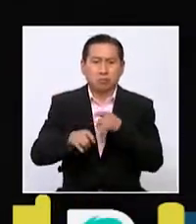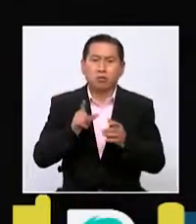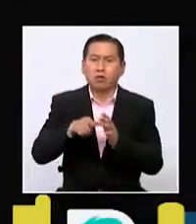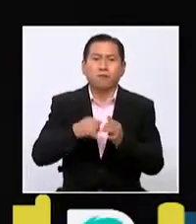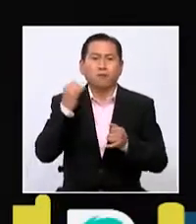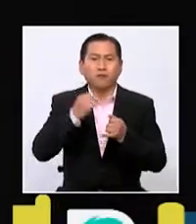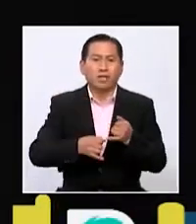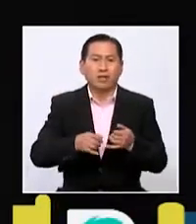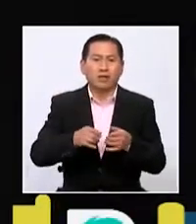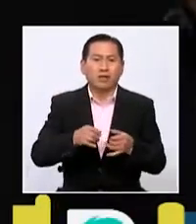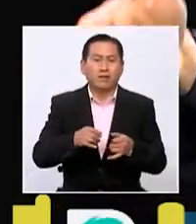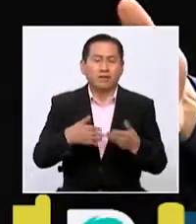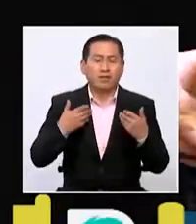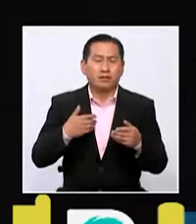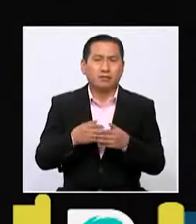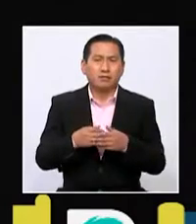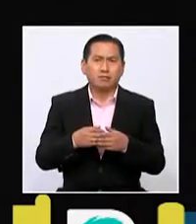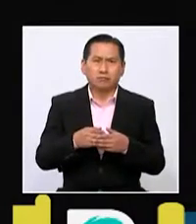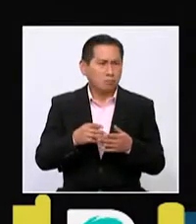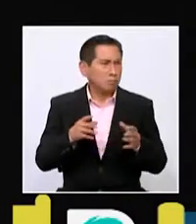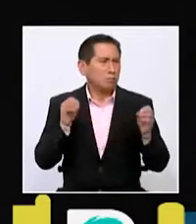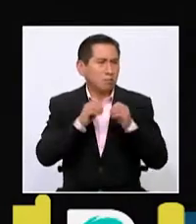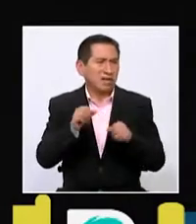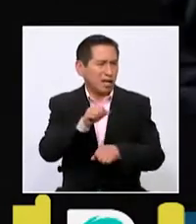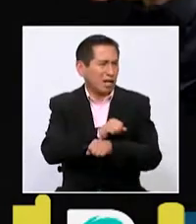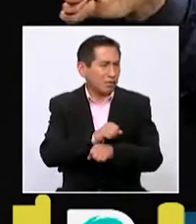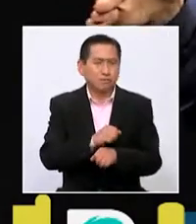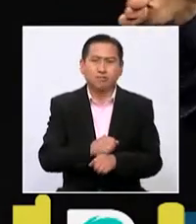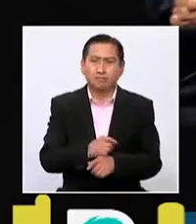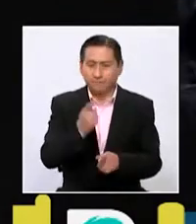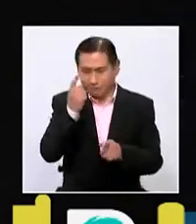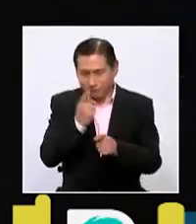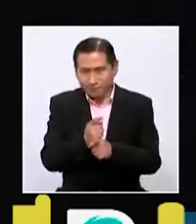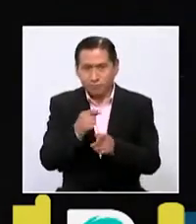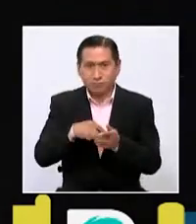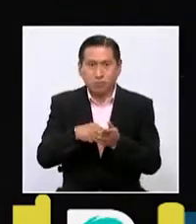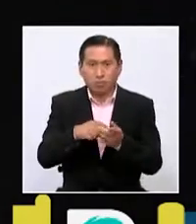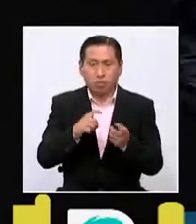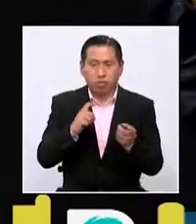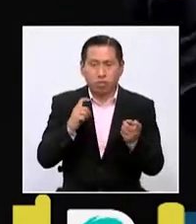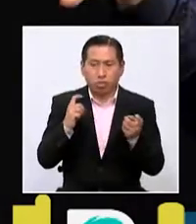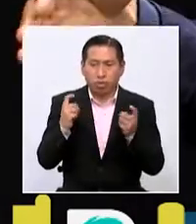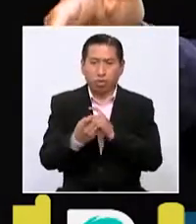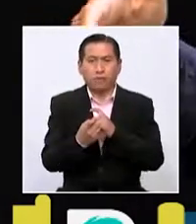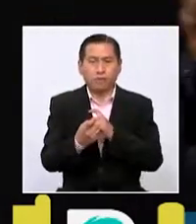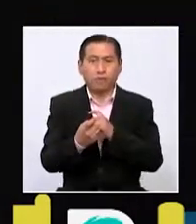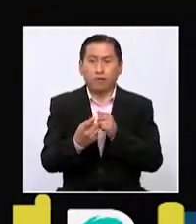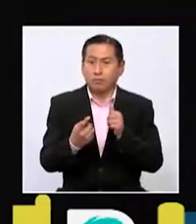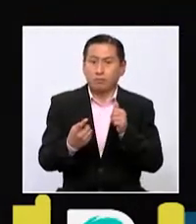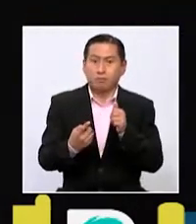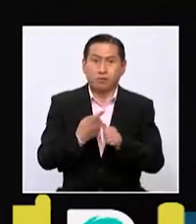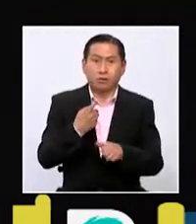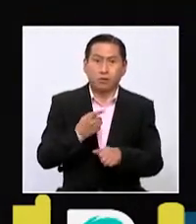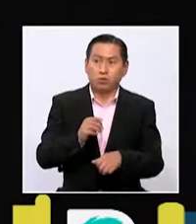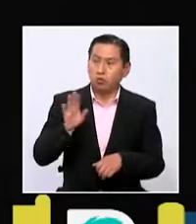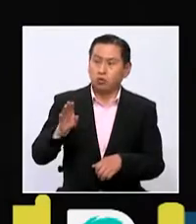Además es esclava. Correcto. Esto fue rompiéndose. El primero en dar un gran paso fue